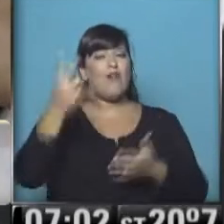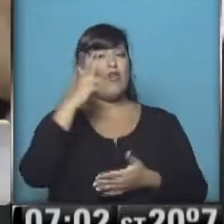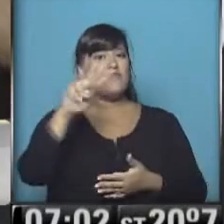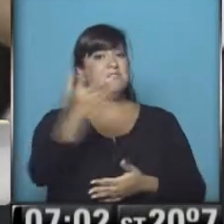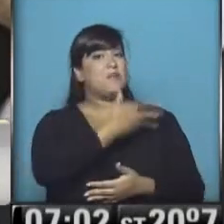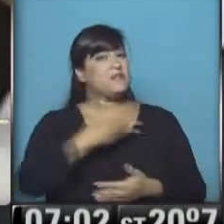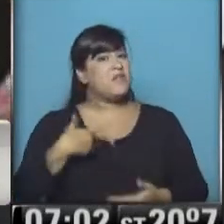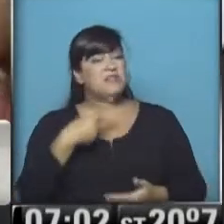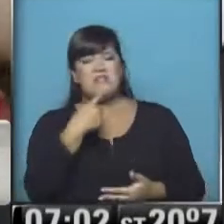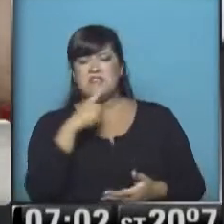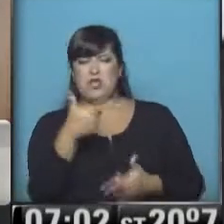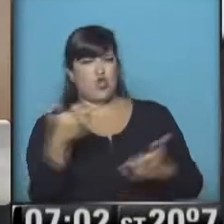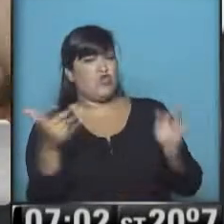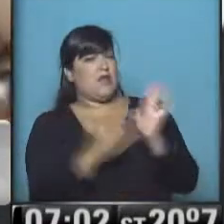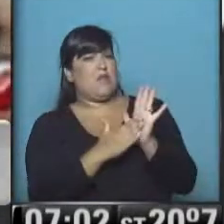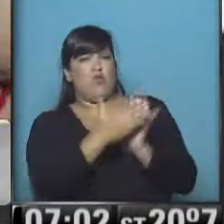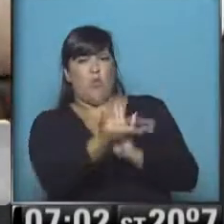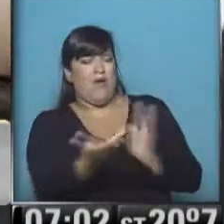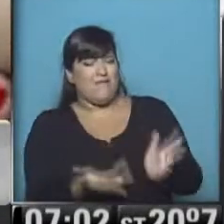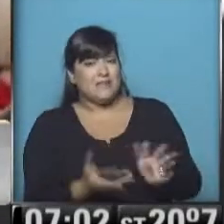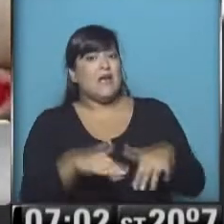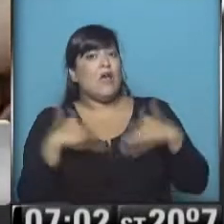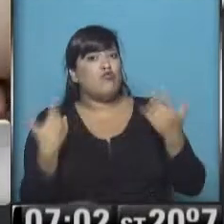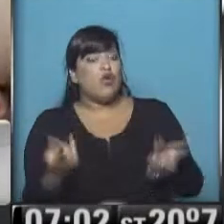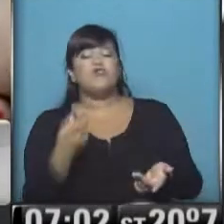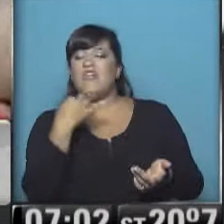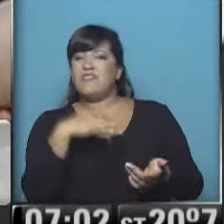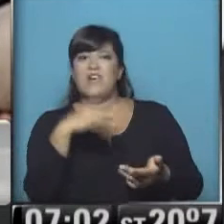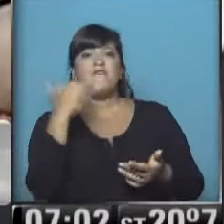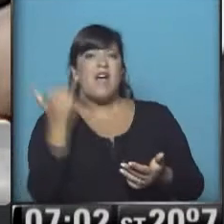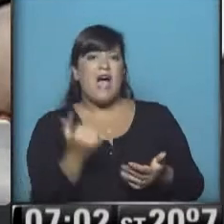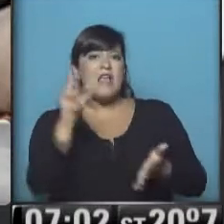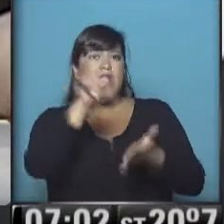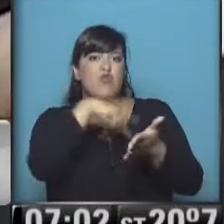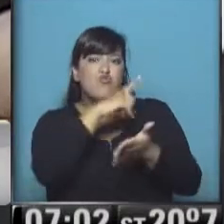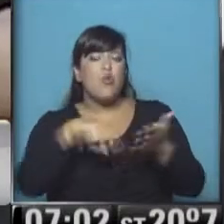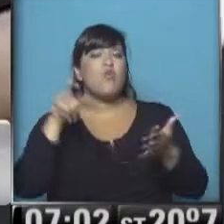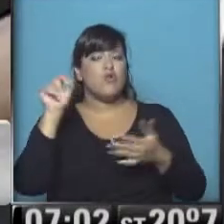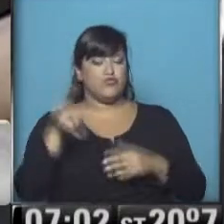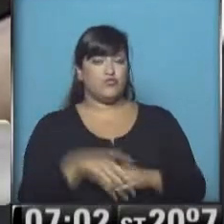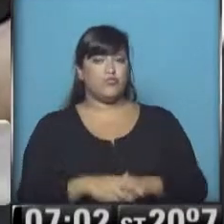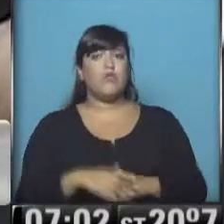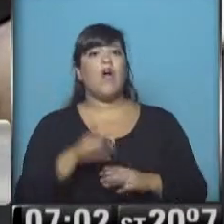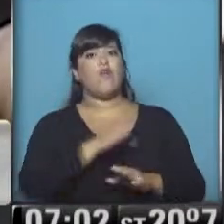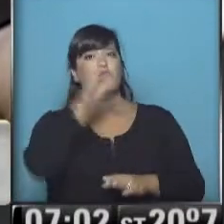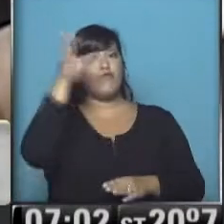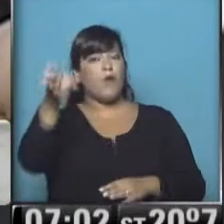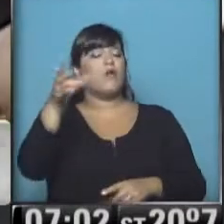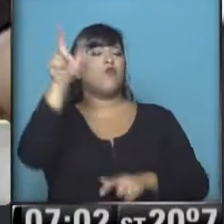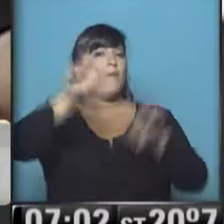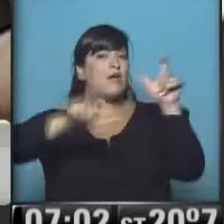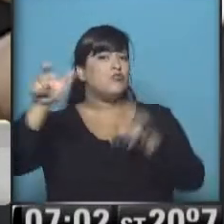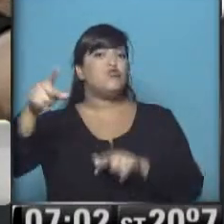que no tenía elementos para dictar el auto de procesamiento y que había nulidades como para declararlas ante la alzada. Fueron a la alzada ratificó